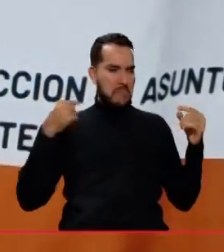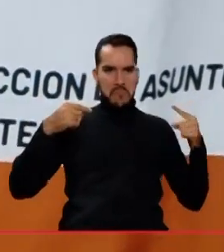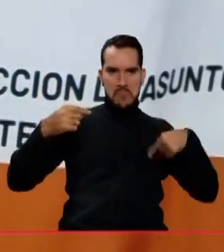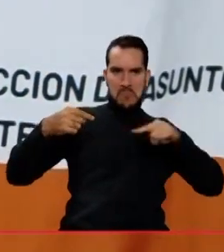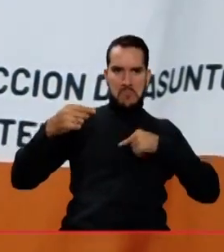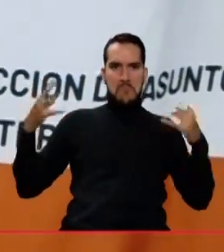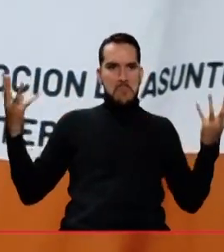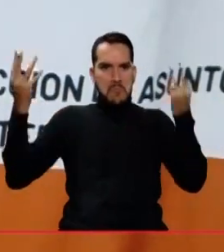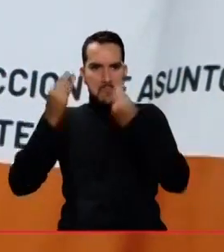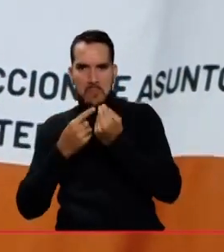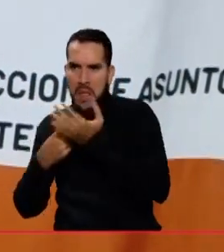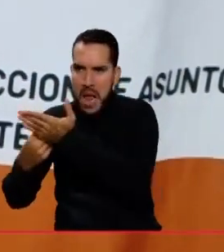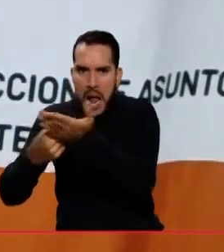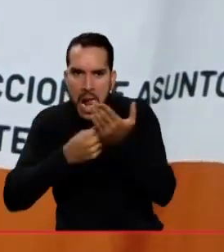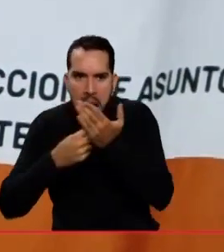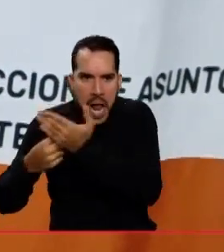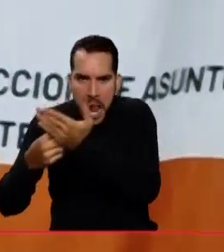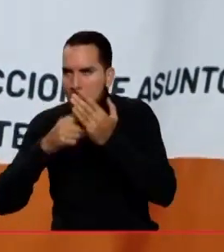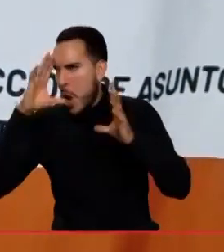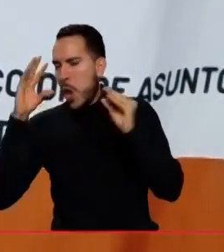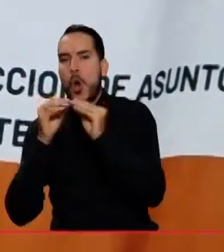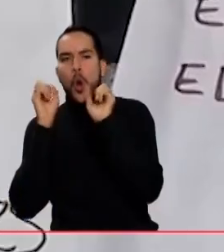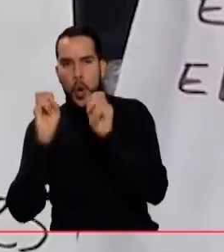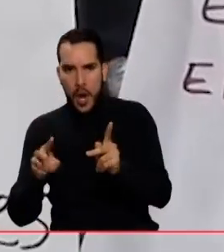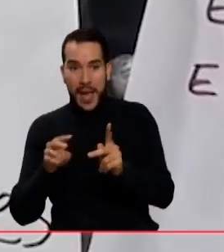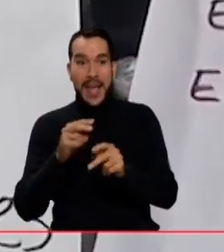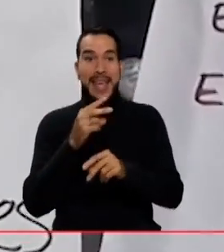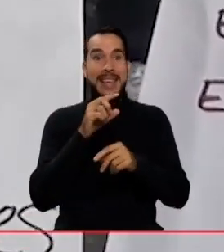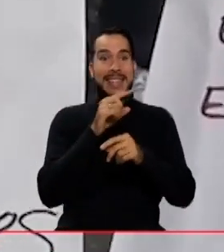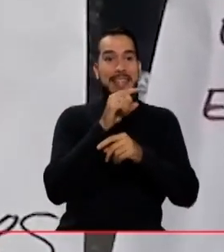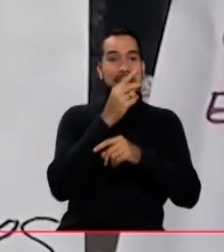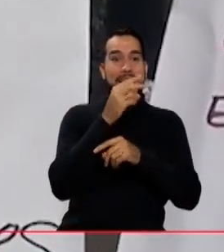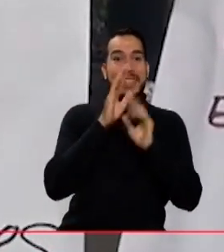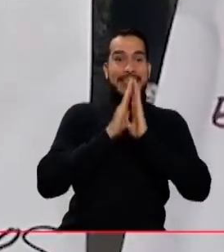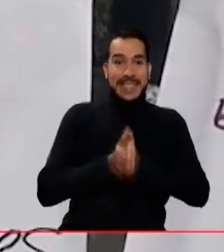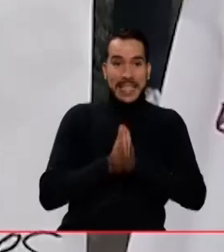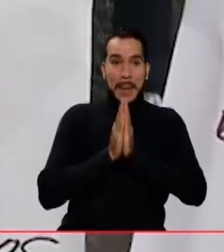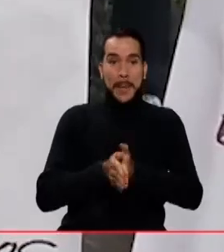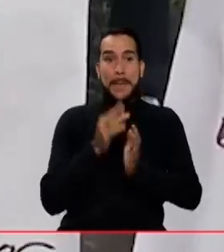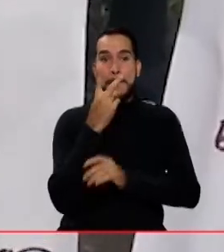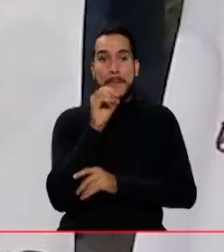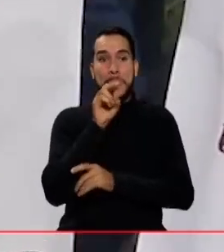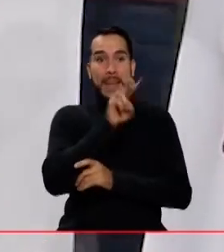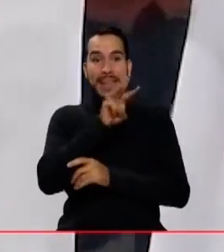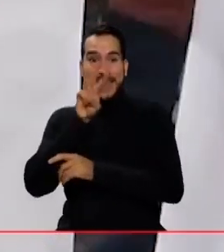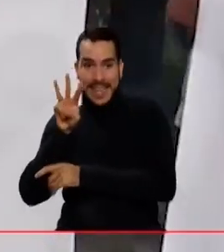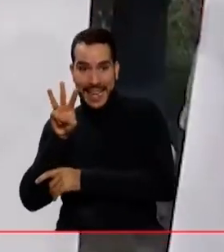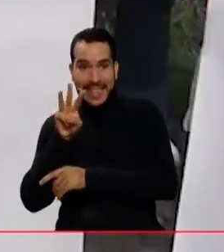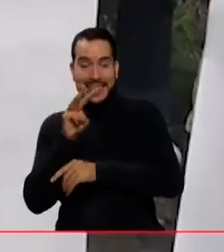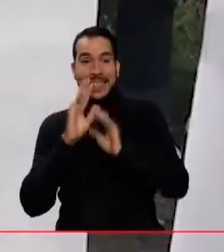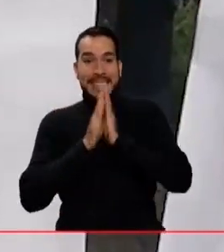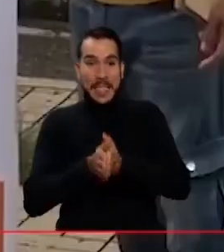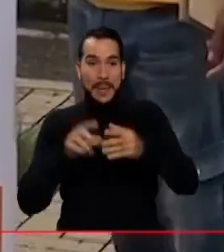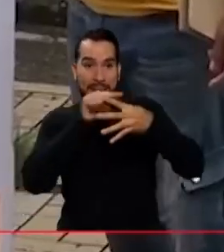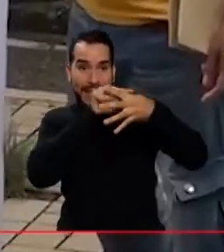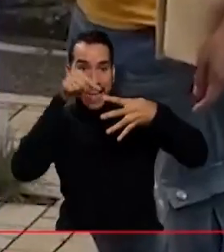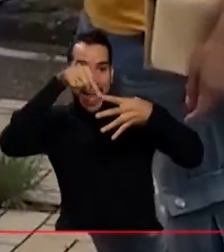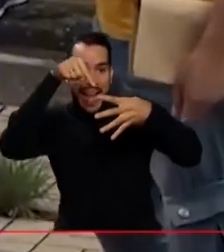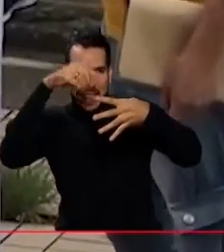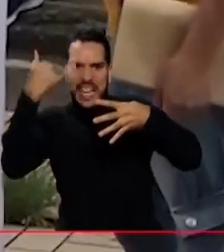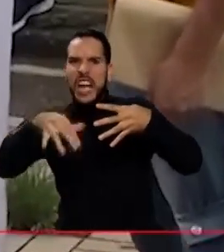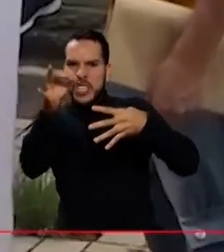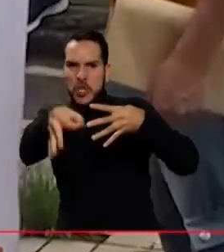la primera semana de diciembre de 2023 iba a estar los recursos girada al arca de la